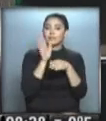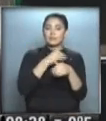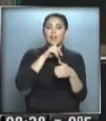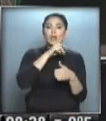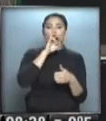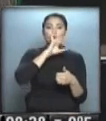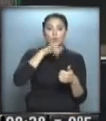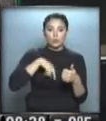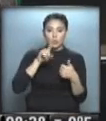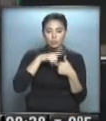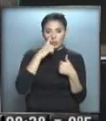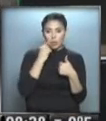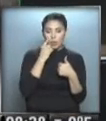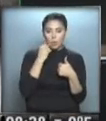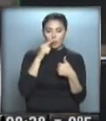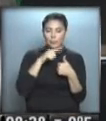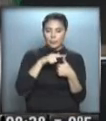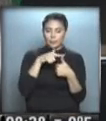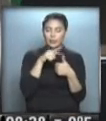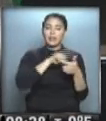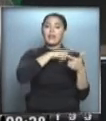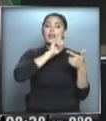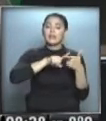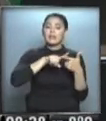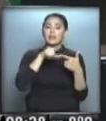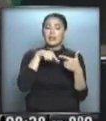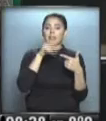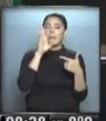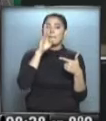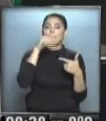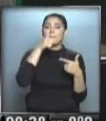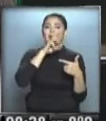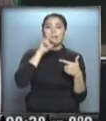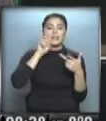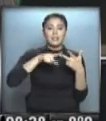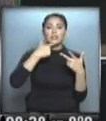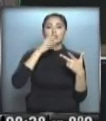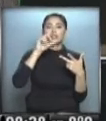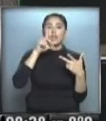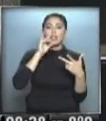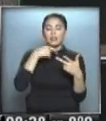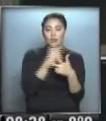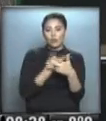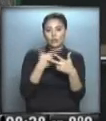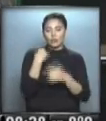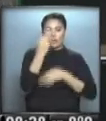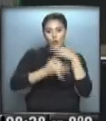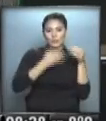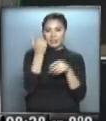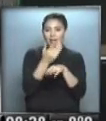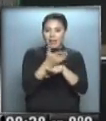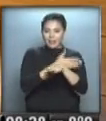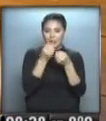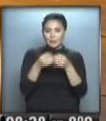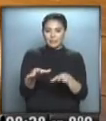Lito Cruz, que se pone en la piel de Ludwig van Beethoven, Marilú Marini y Malena Solda. Y con ellos tuvimos oportunidad de hablar horas antes del